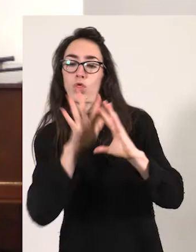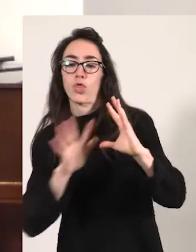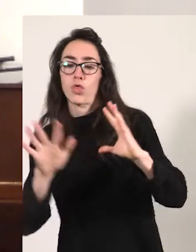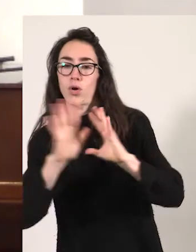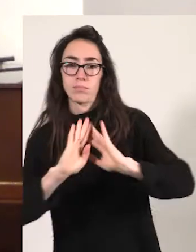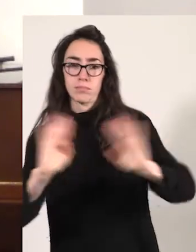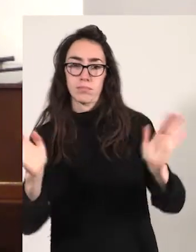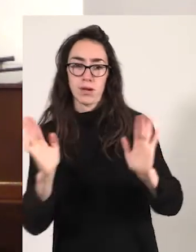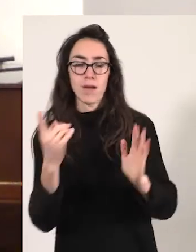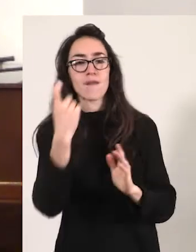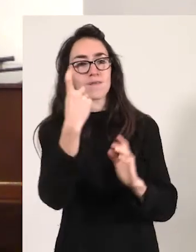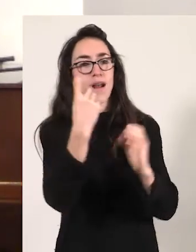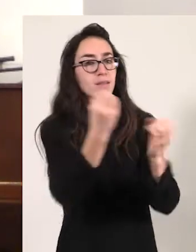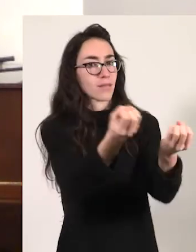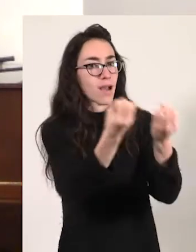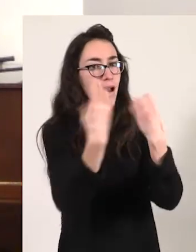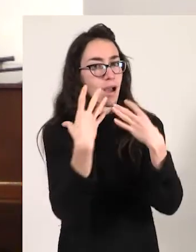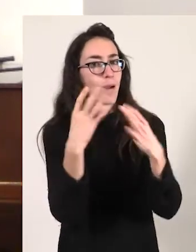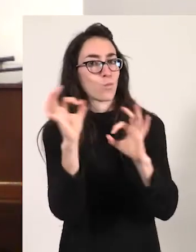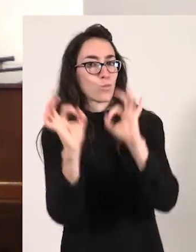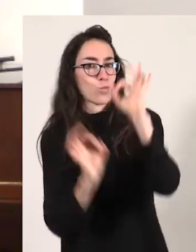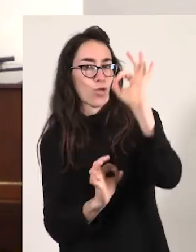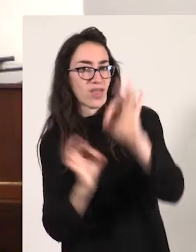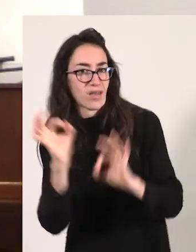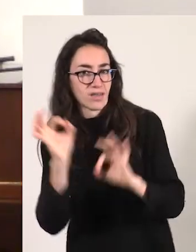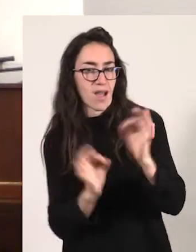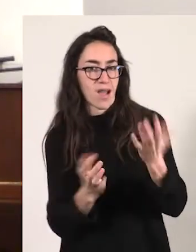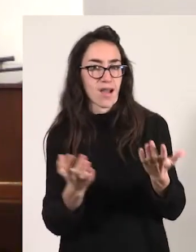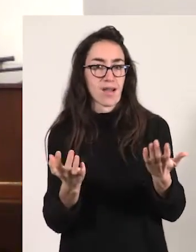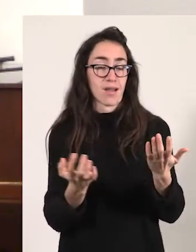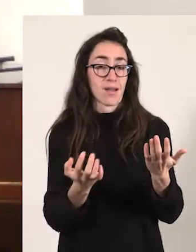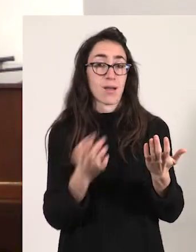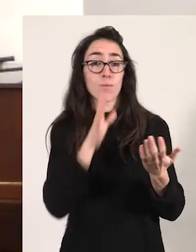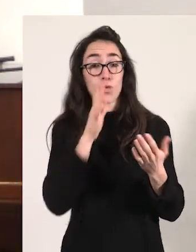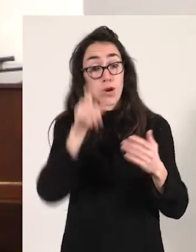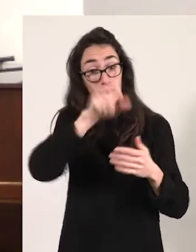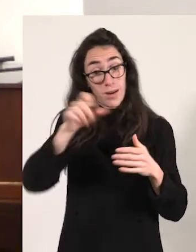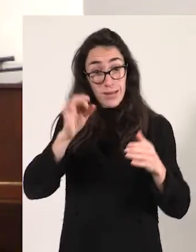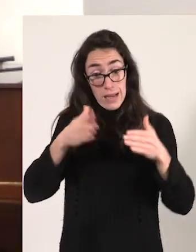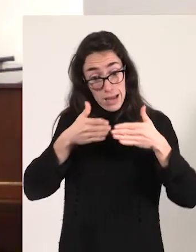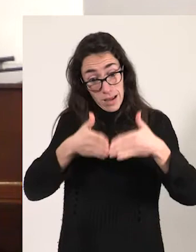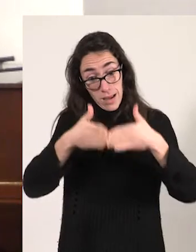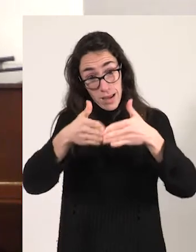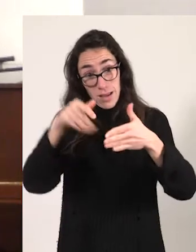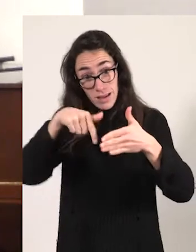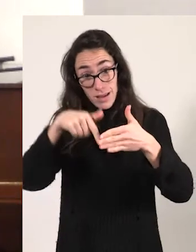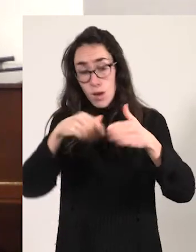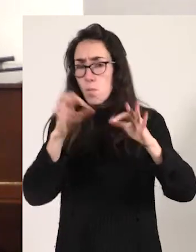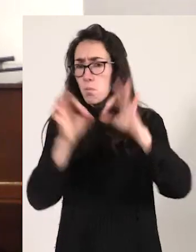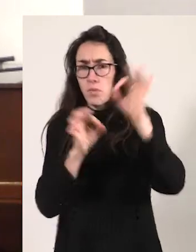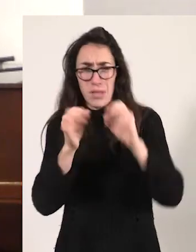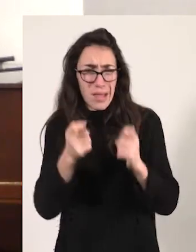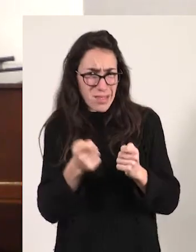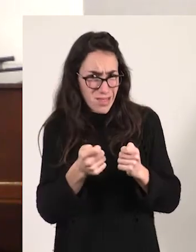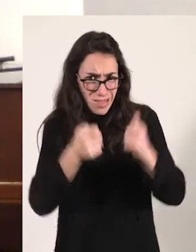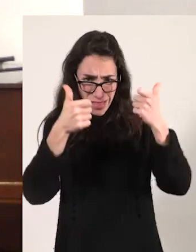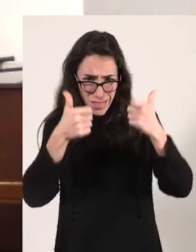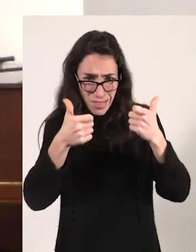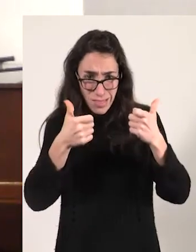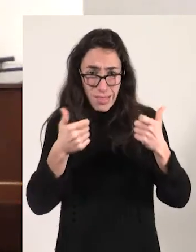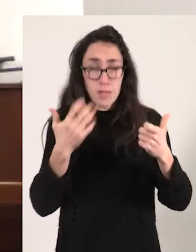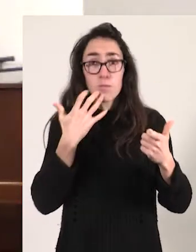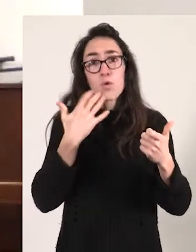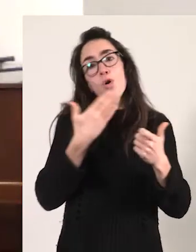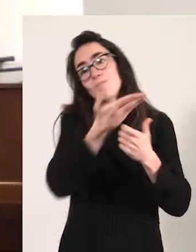pero solo de una parte del planeta, y además nos dan números, pero no nos dan porcentajes. Si nos explicaran que, eso, que la gente que llega a través del mar en patera